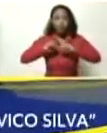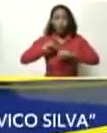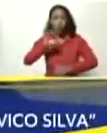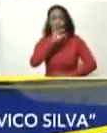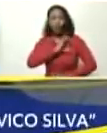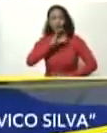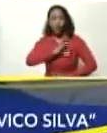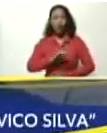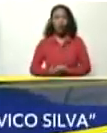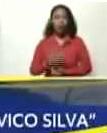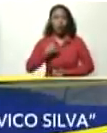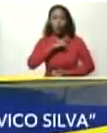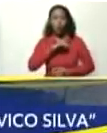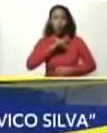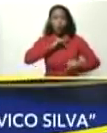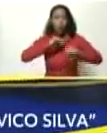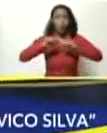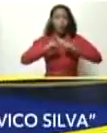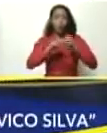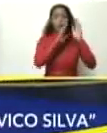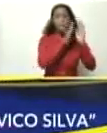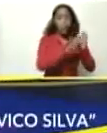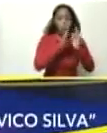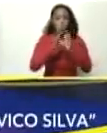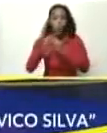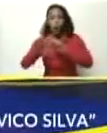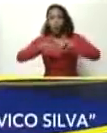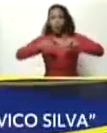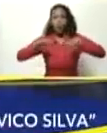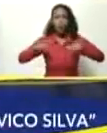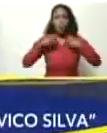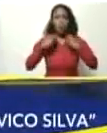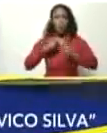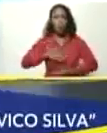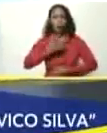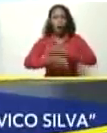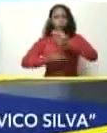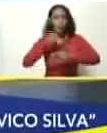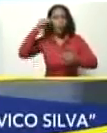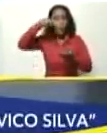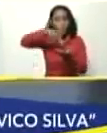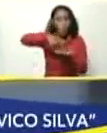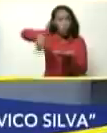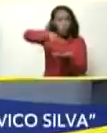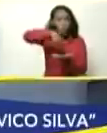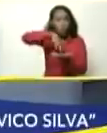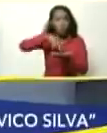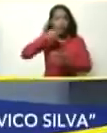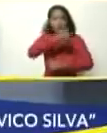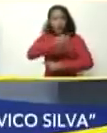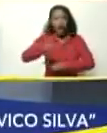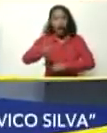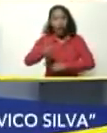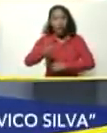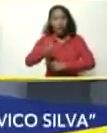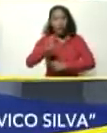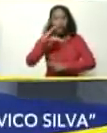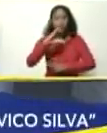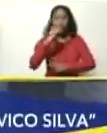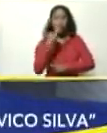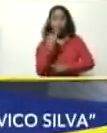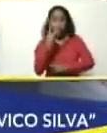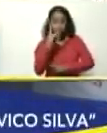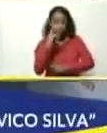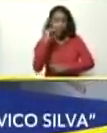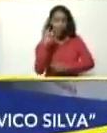sociales, nuestros movimientos organizados en el territorio, para poder hacer el punto y círculo de cada SIC y, por supuesto, ir